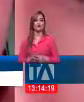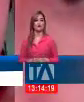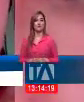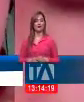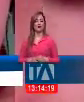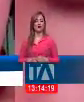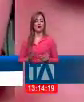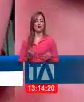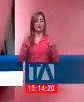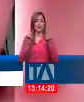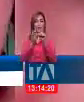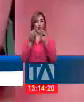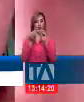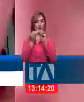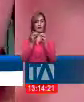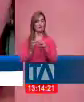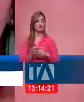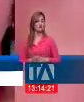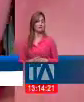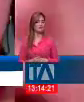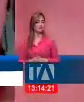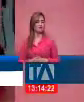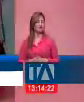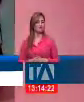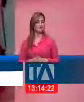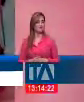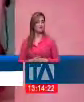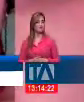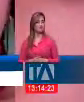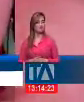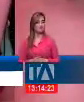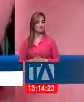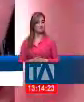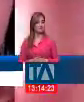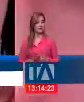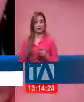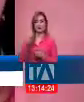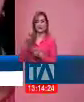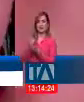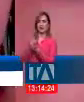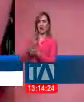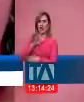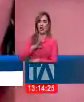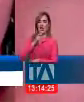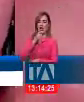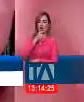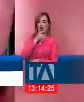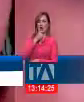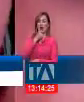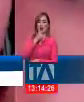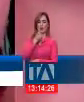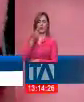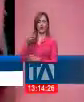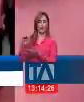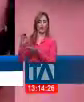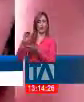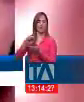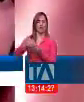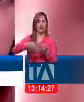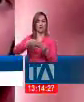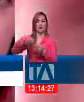las cifras, la población también puede tomar conciencia de lo que está pasando con la institución y del destino